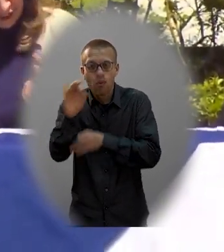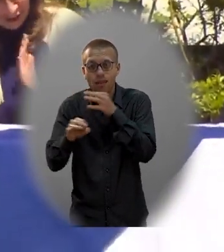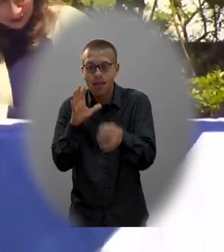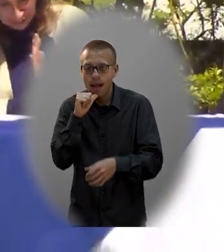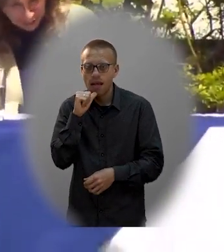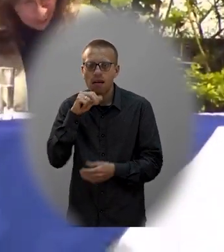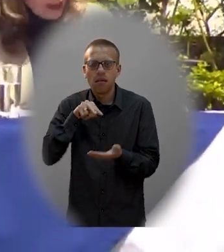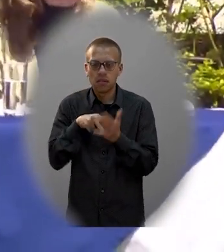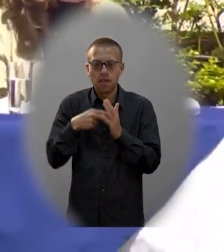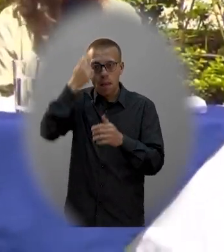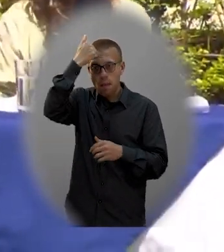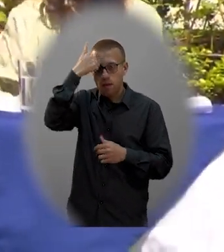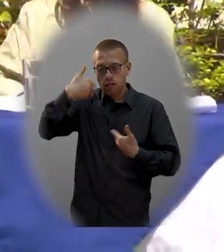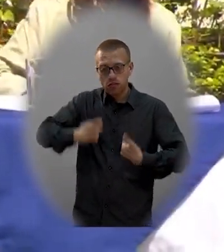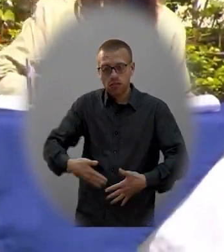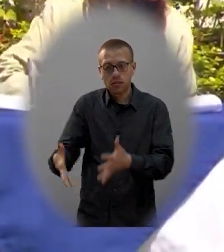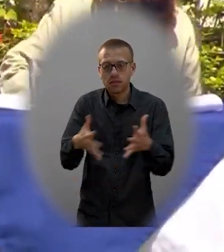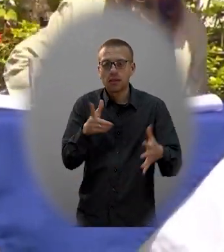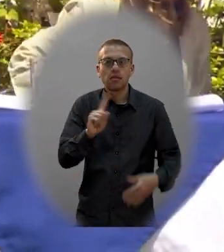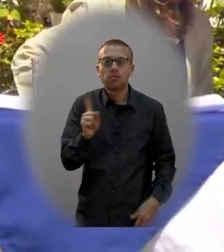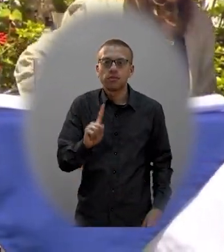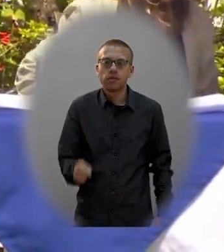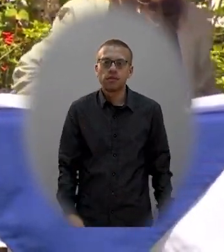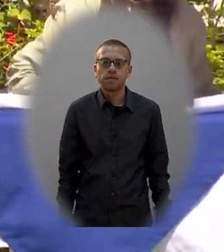Bien, muchas gracias.